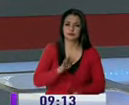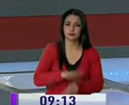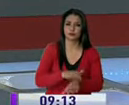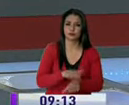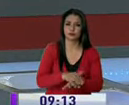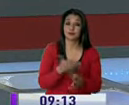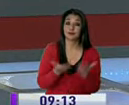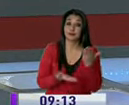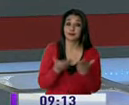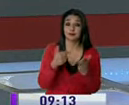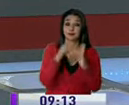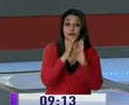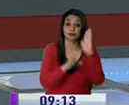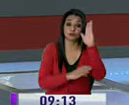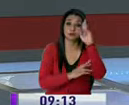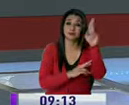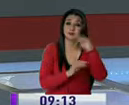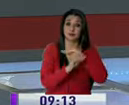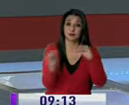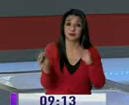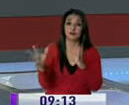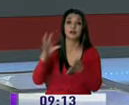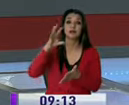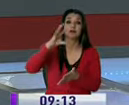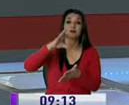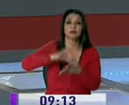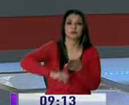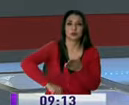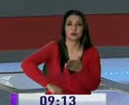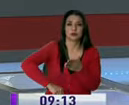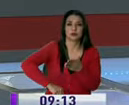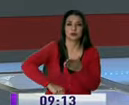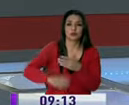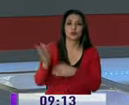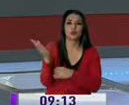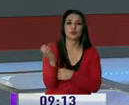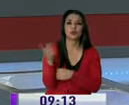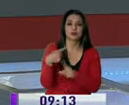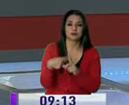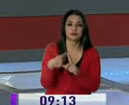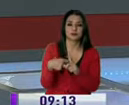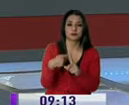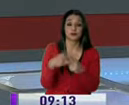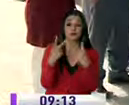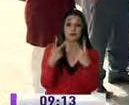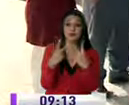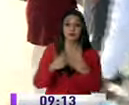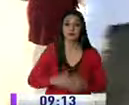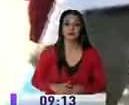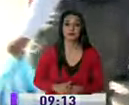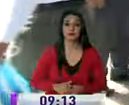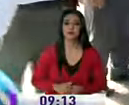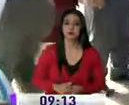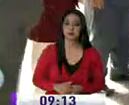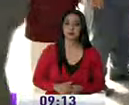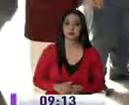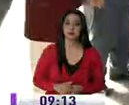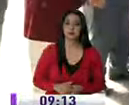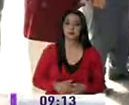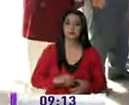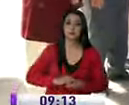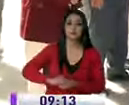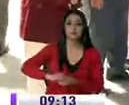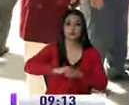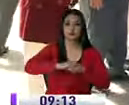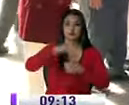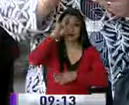presunta inconstitucionalidad por el descuento que realiza a las pensiones mensualmente. Veamos. La Confederación Nacional